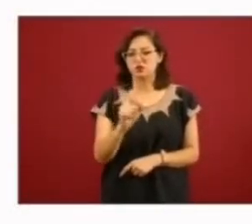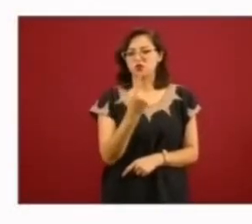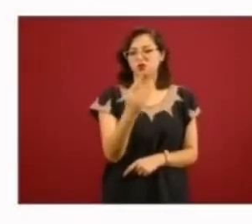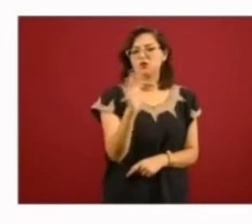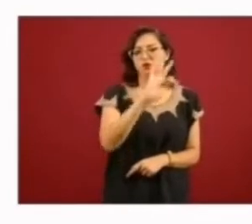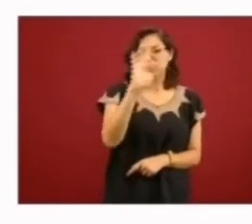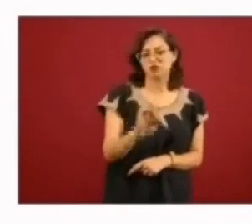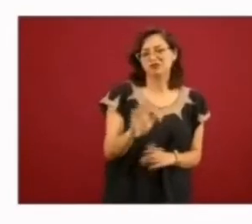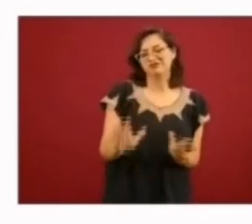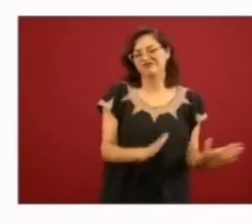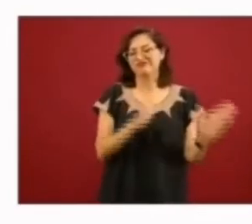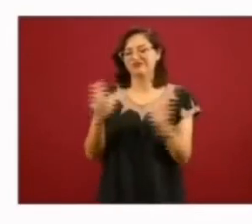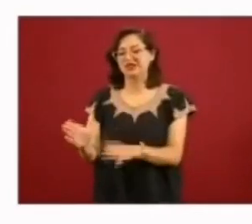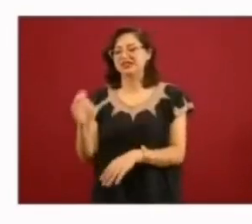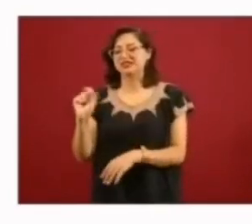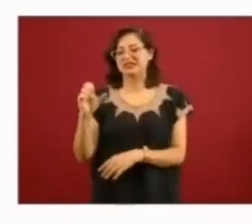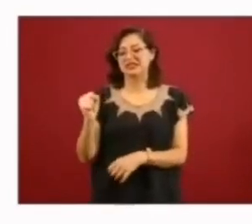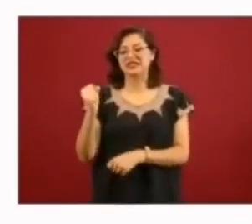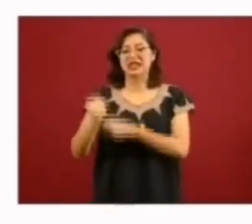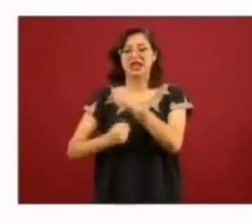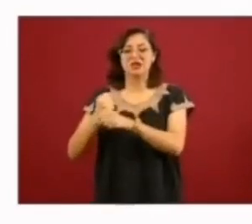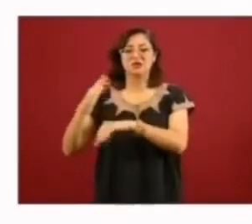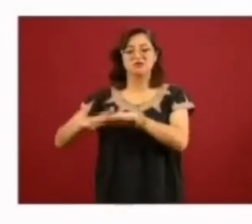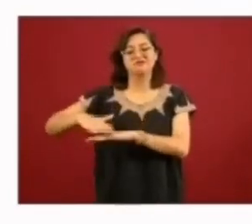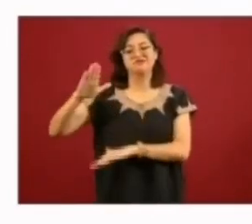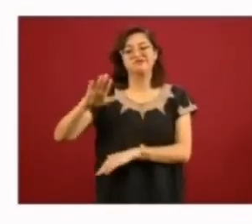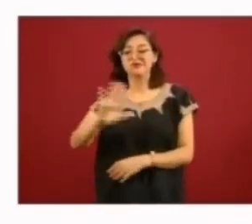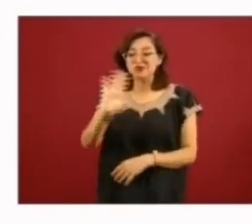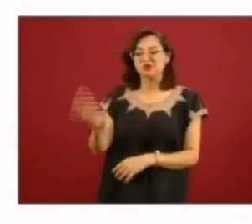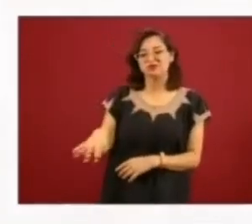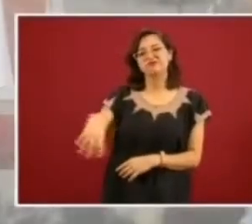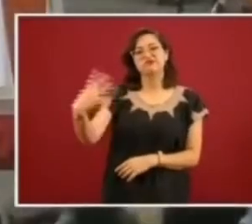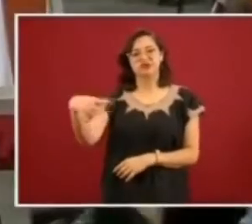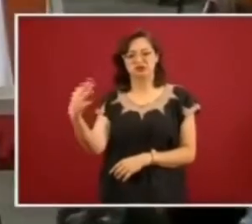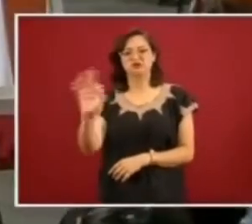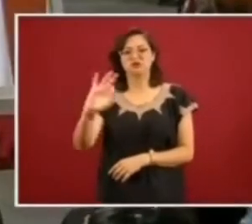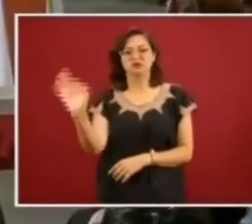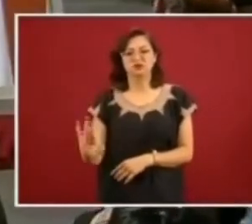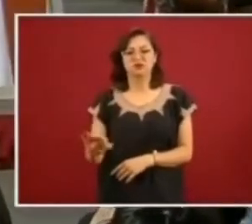de 60 tienen letalidades superiores al 14%. La siguiente.